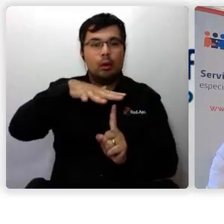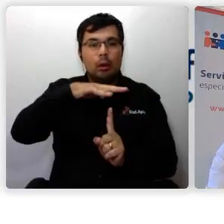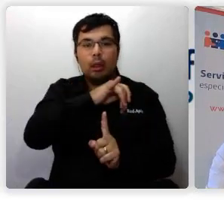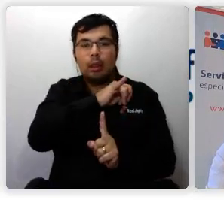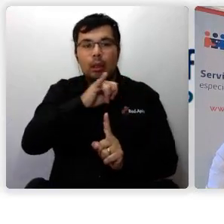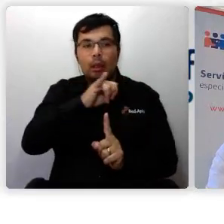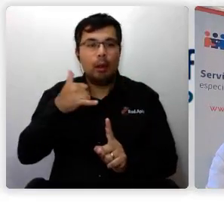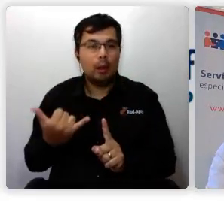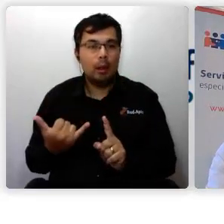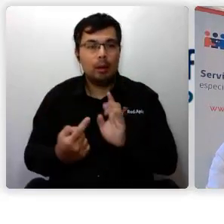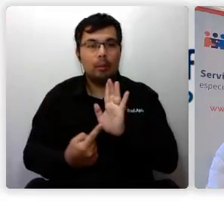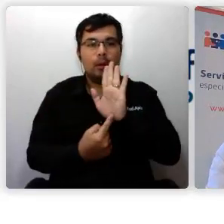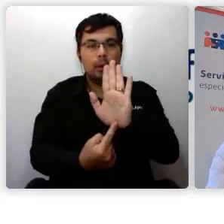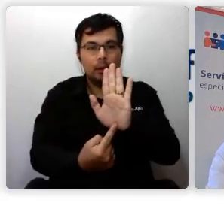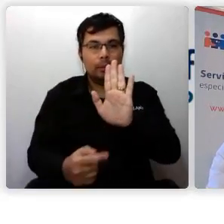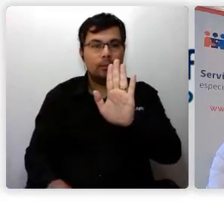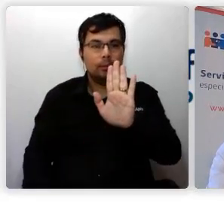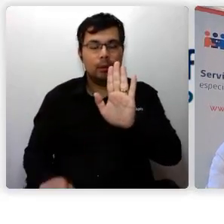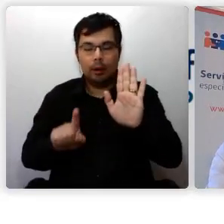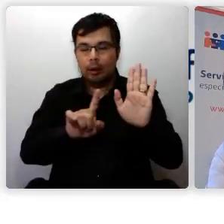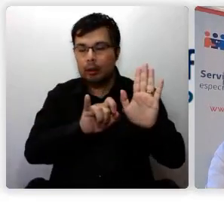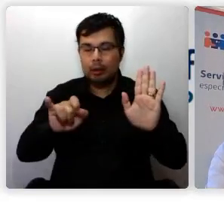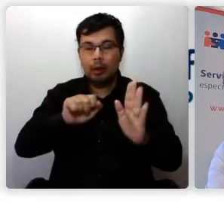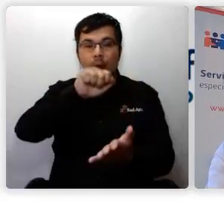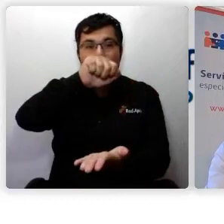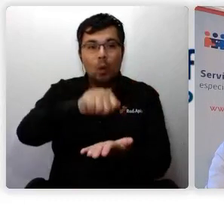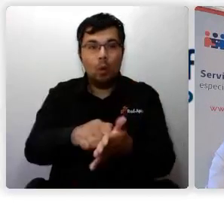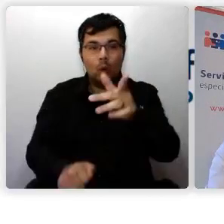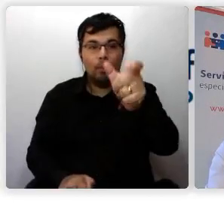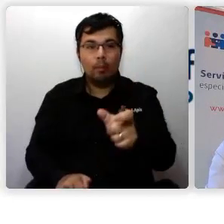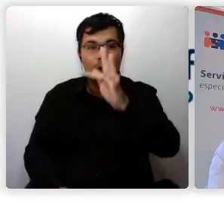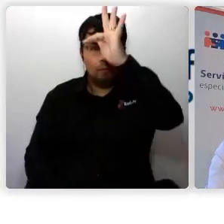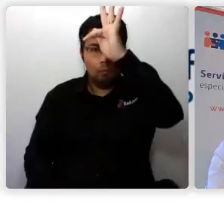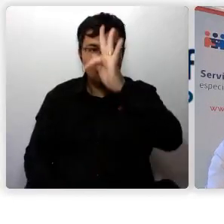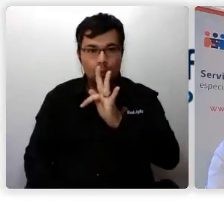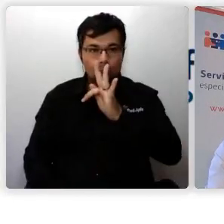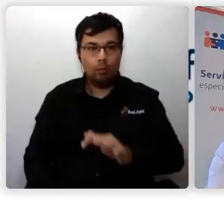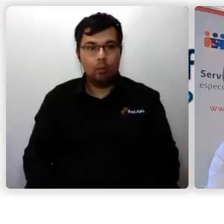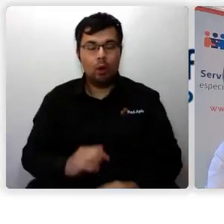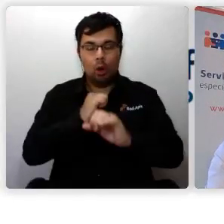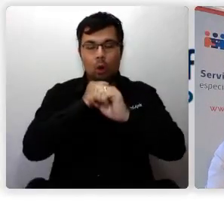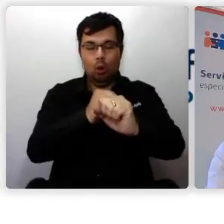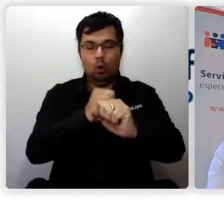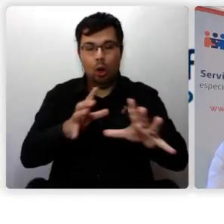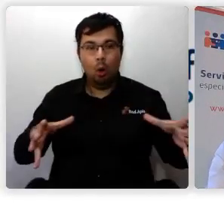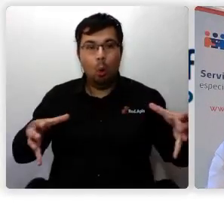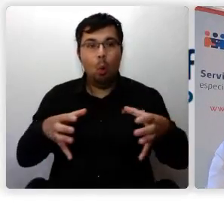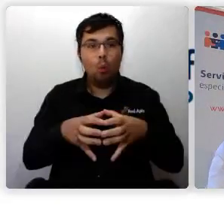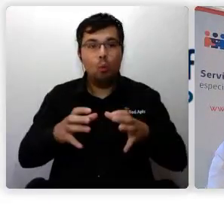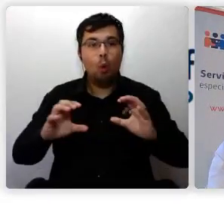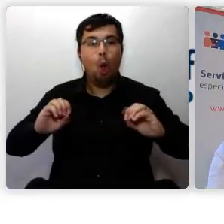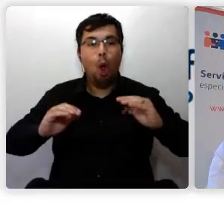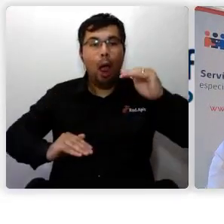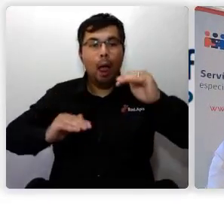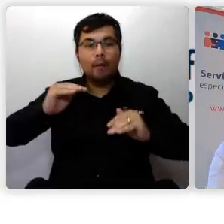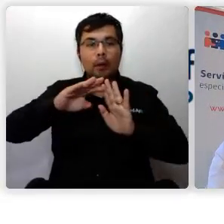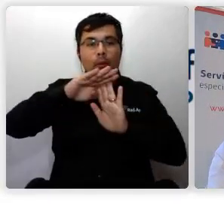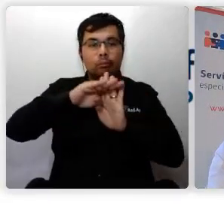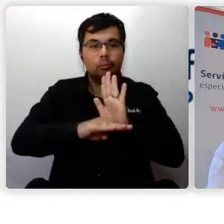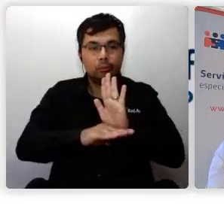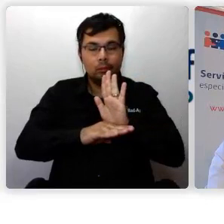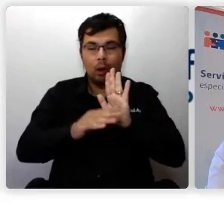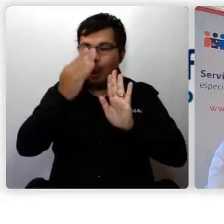presentemos ante impuesto interno una queja contra el funcionario, contra el equipo, a veces contra un procedimiento mal hecho,